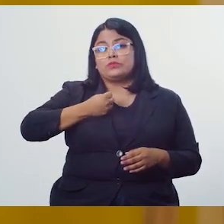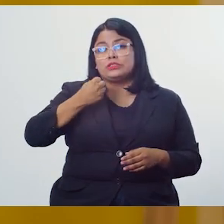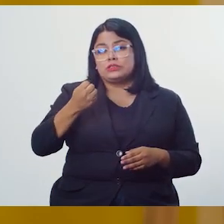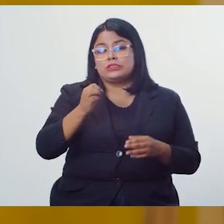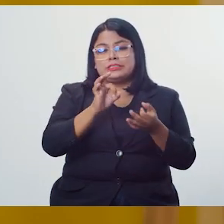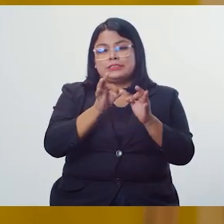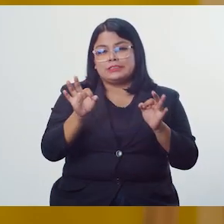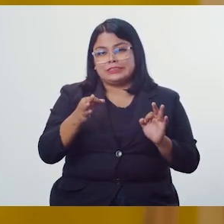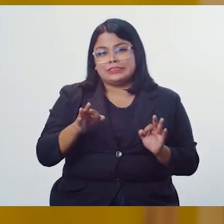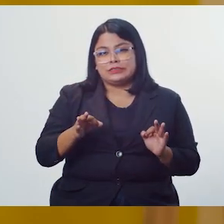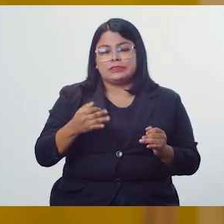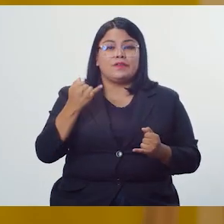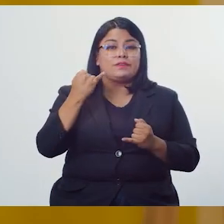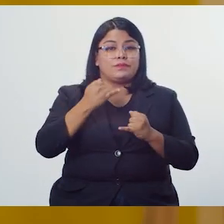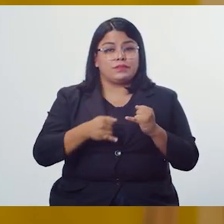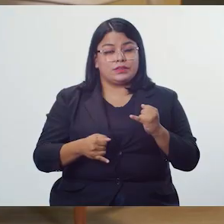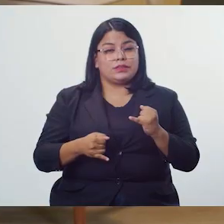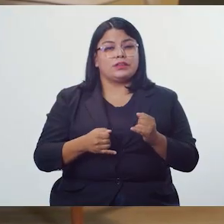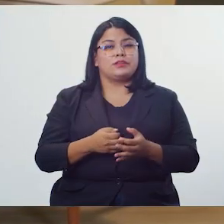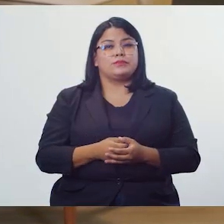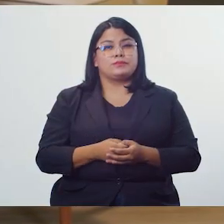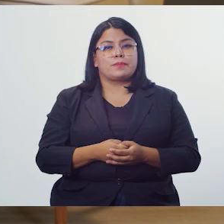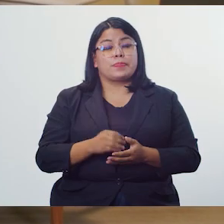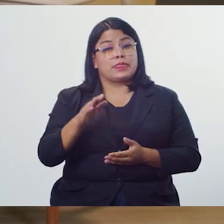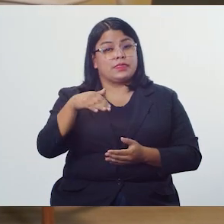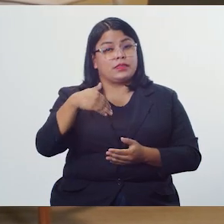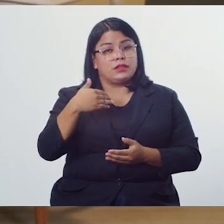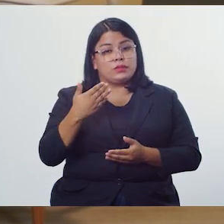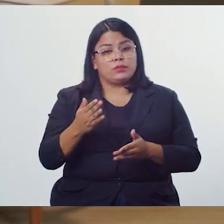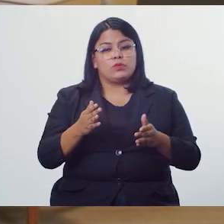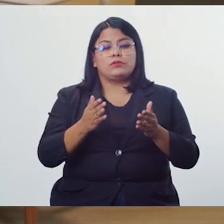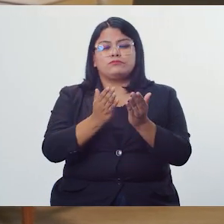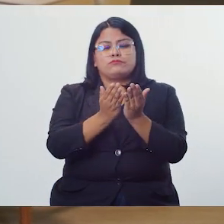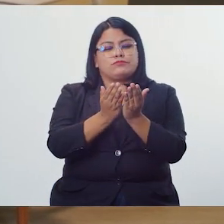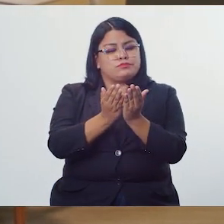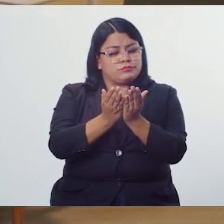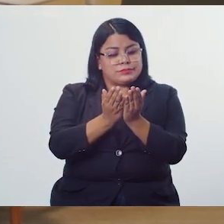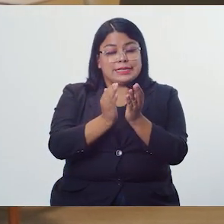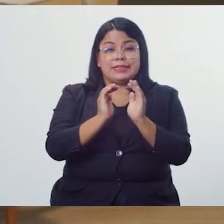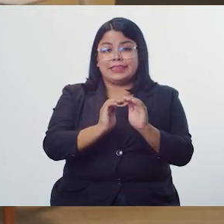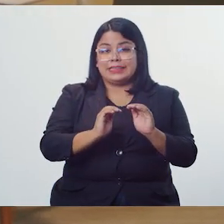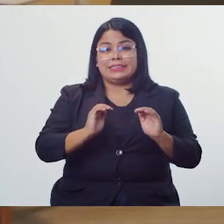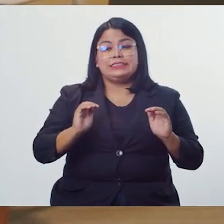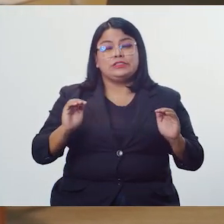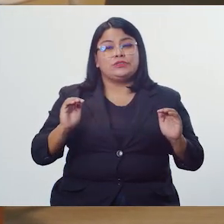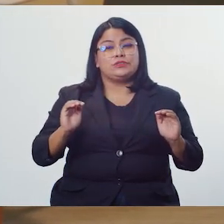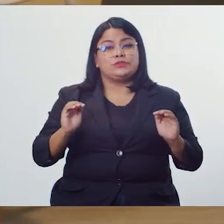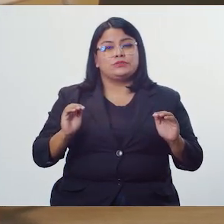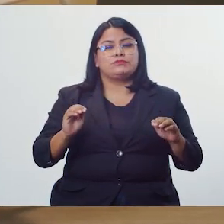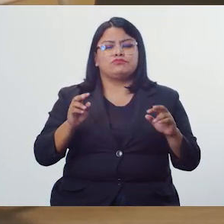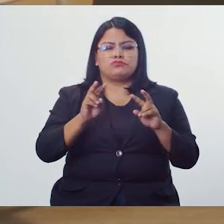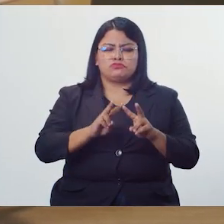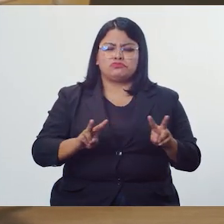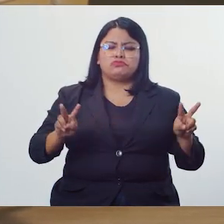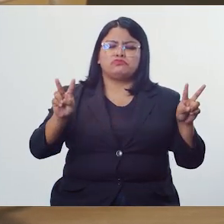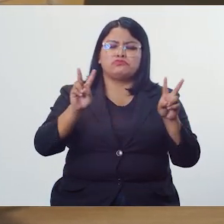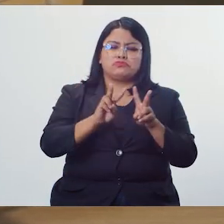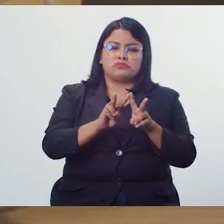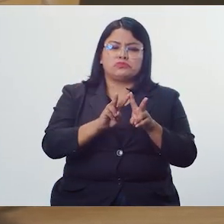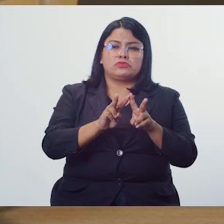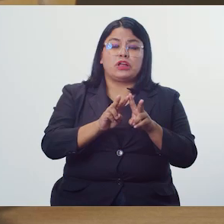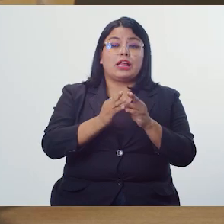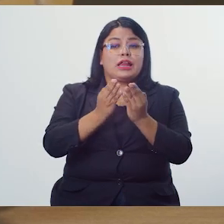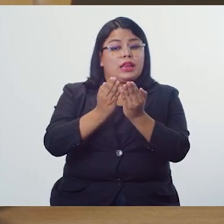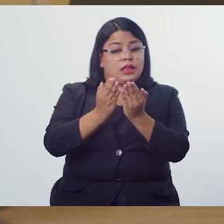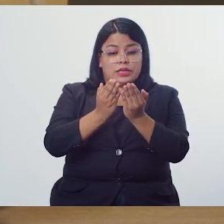fundamentales del texto. Finalmente tenemos después de la lectura donde los niños y las niñas pueden hacer valoraciones acerca